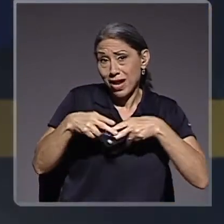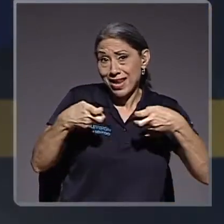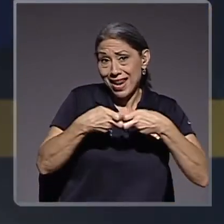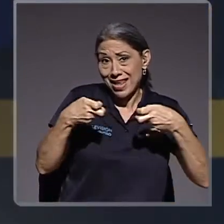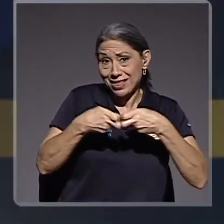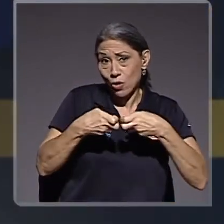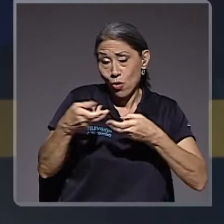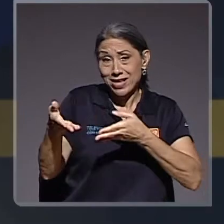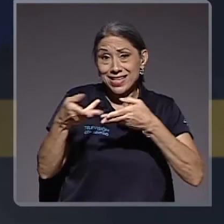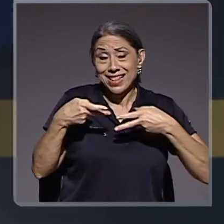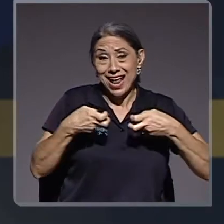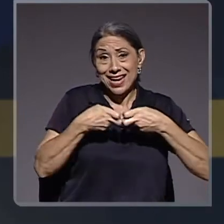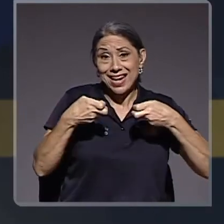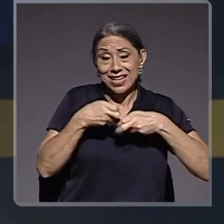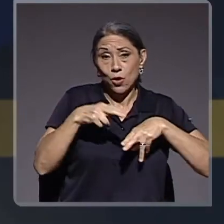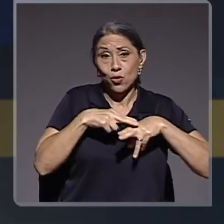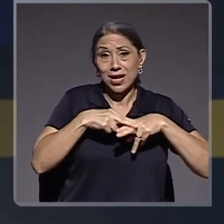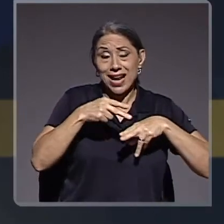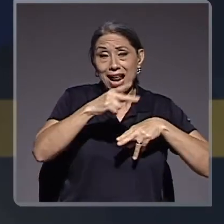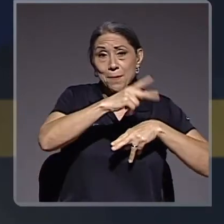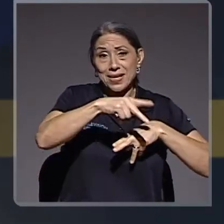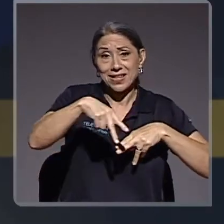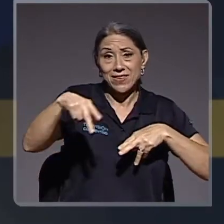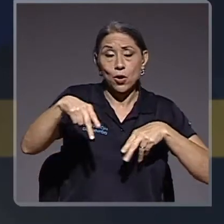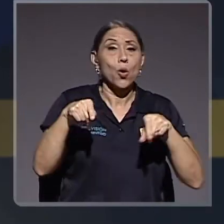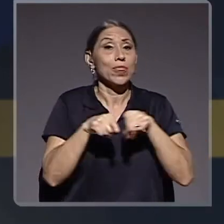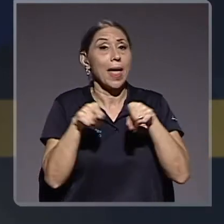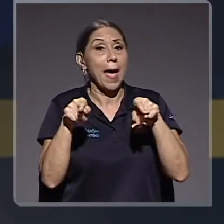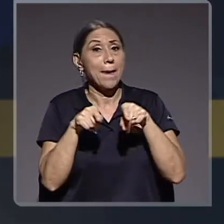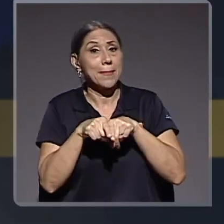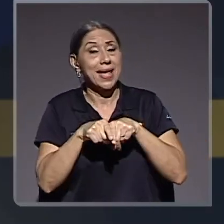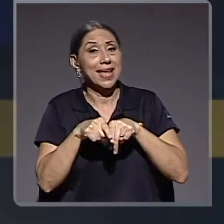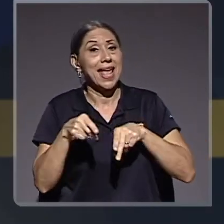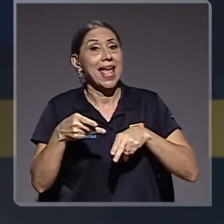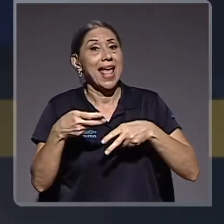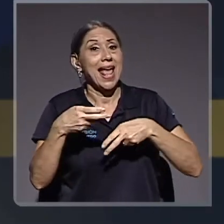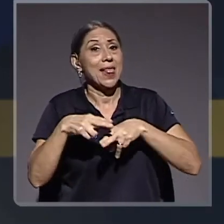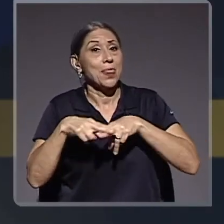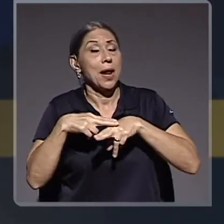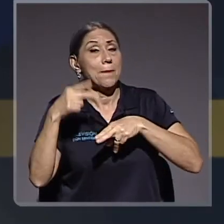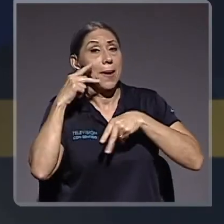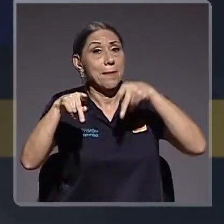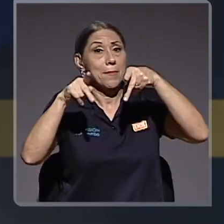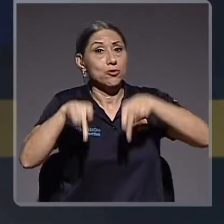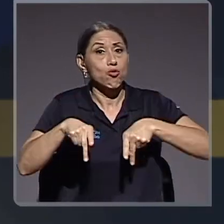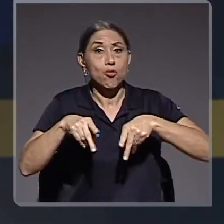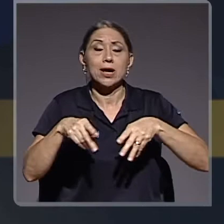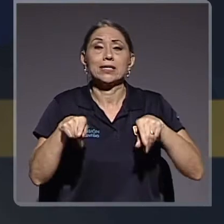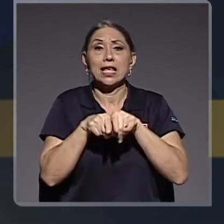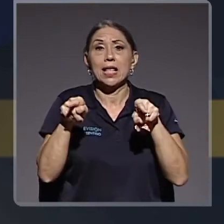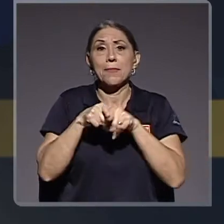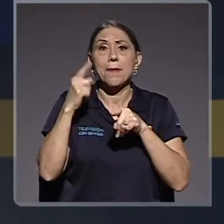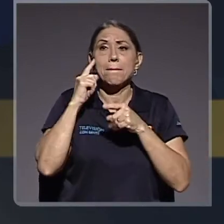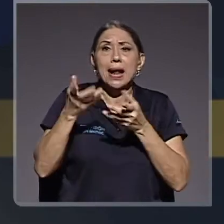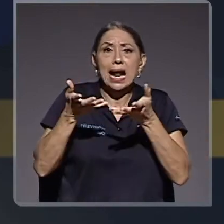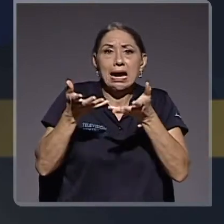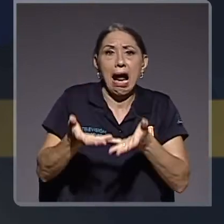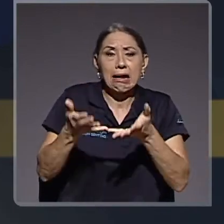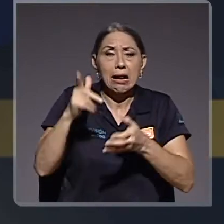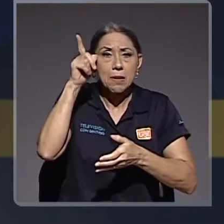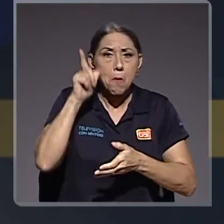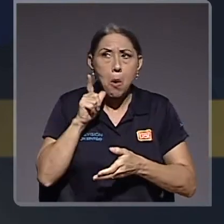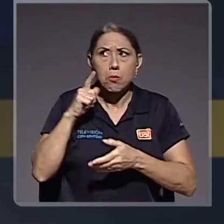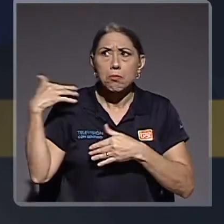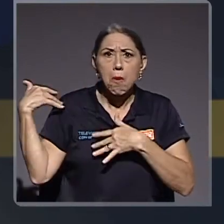Pacífico, el tren eléctrico de pasajeros y carga en Limón. ¿Por qué se desecharon esas ideas y pasó un gran tiempo sin hablar